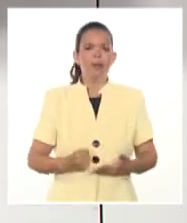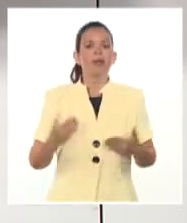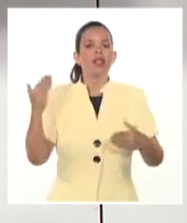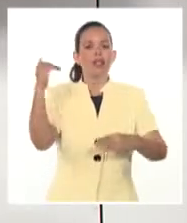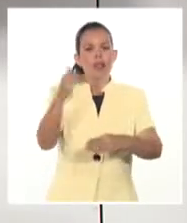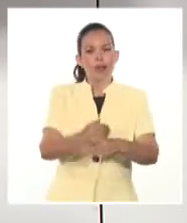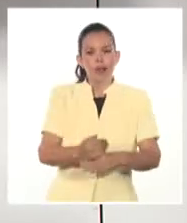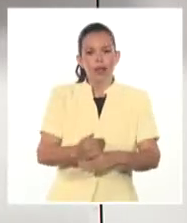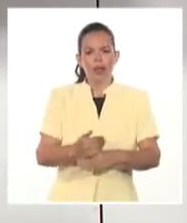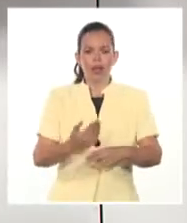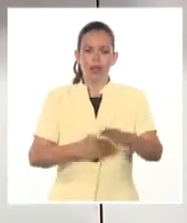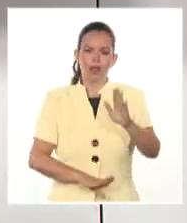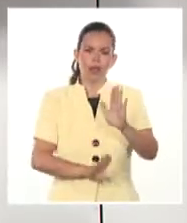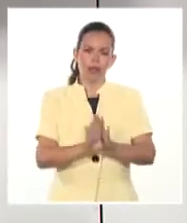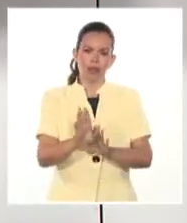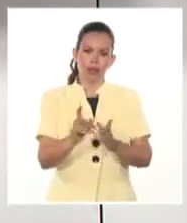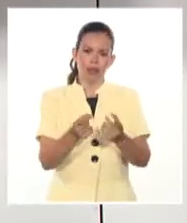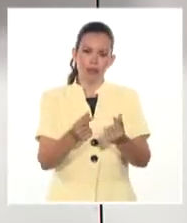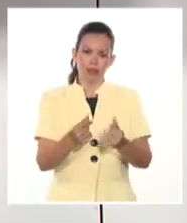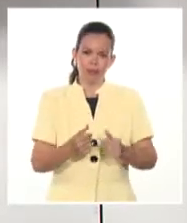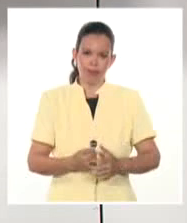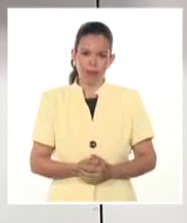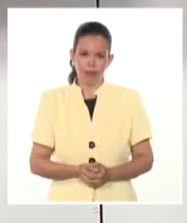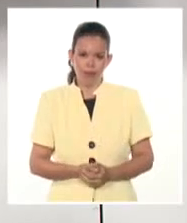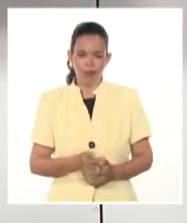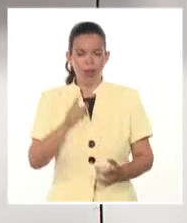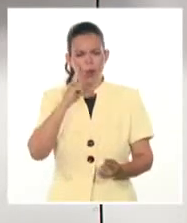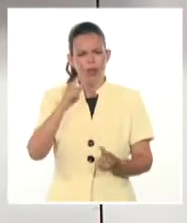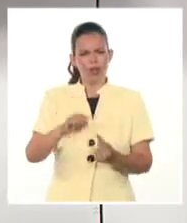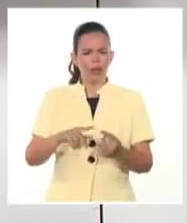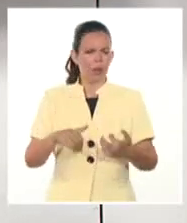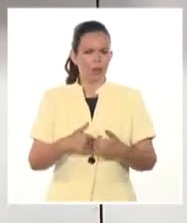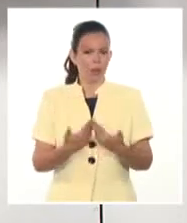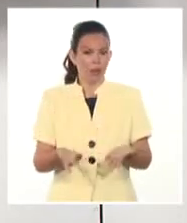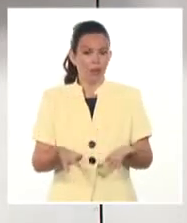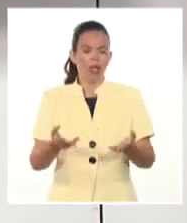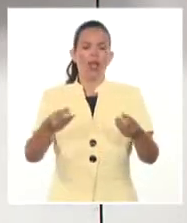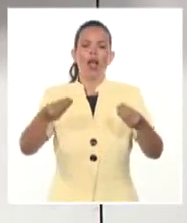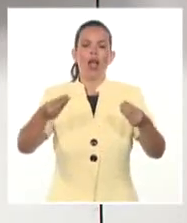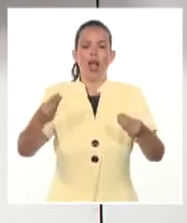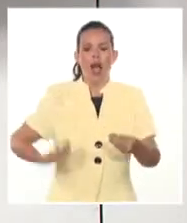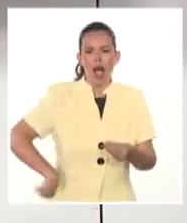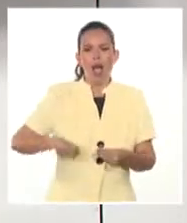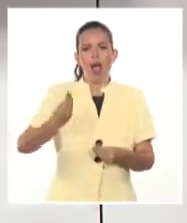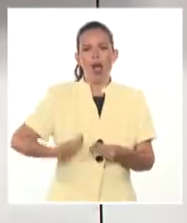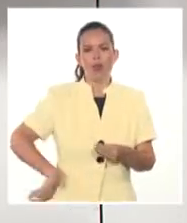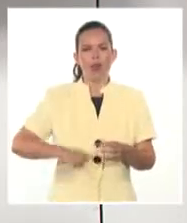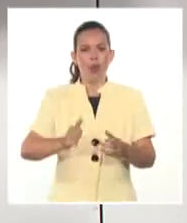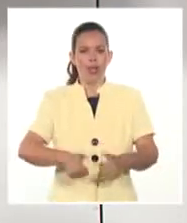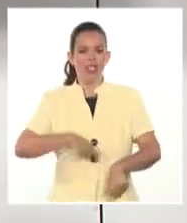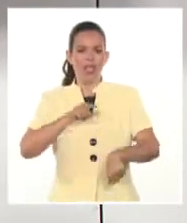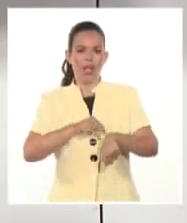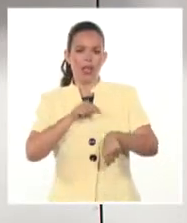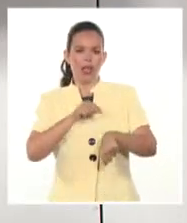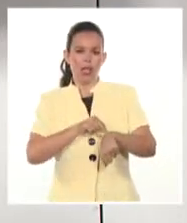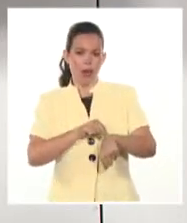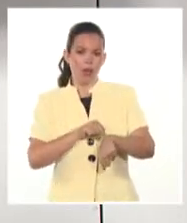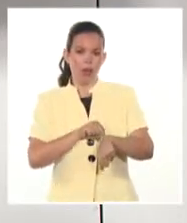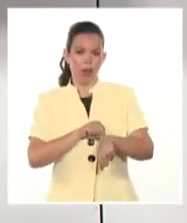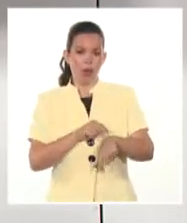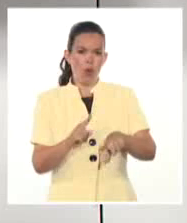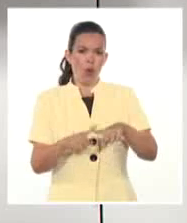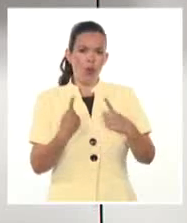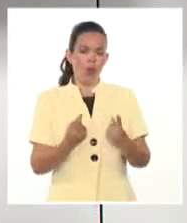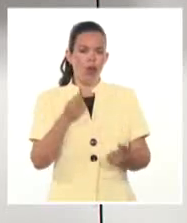más populismo que otra cosa. Su intención es aprovechar bien el tiempo que ya comenzó a correr veloz para congraciarse con segmentos